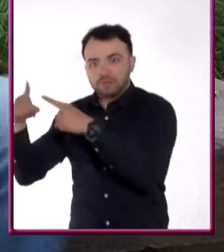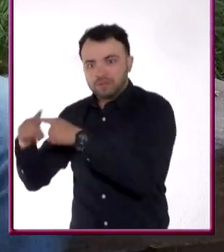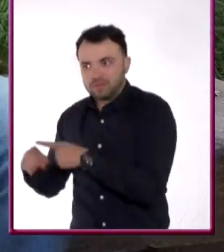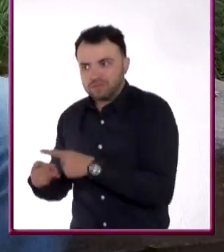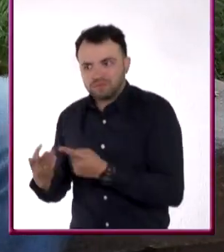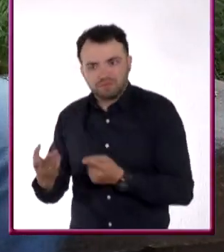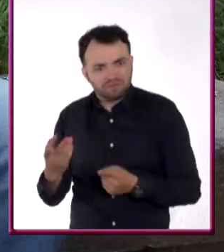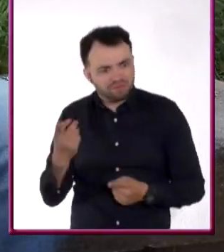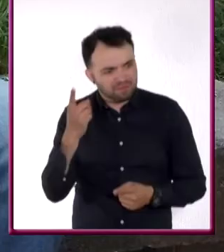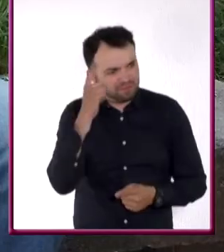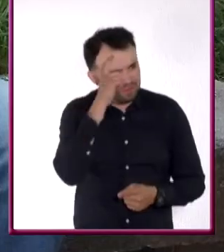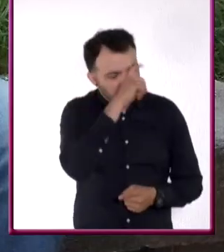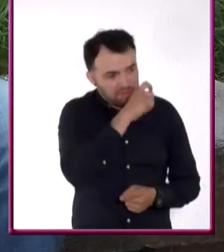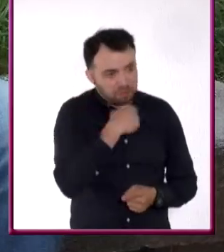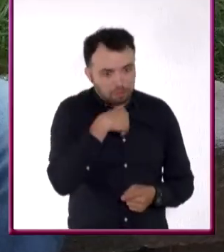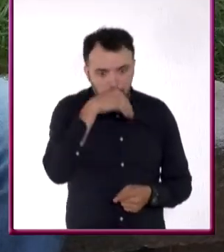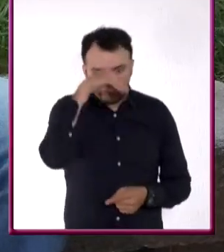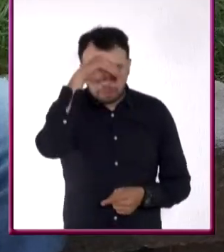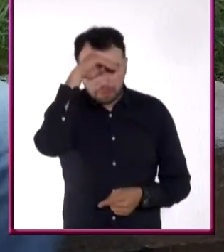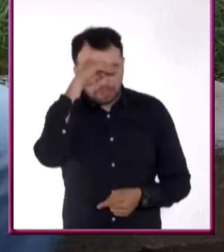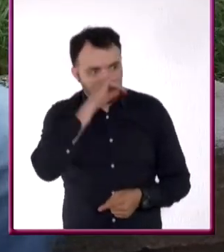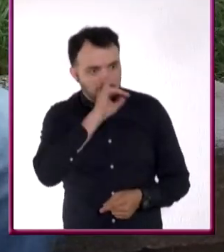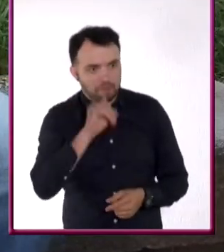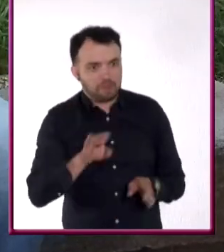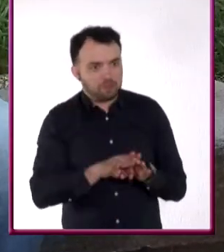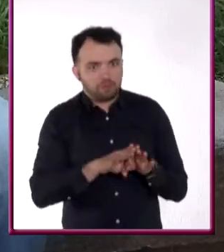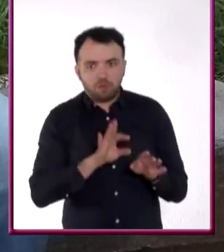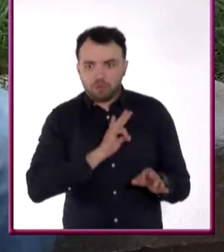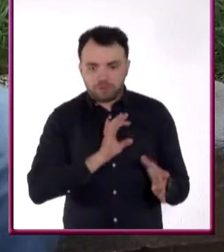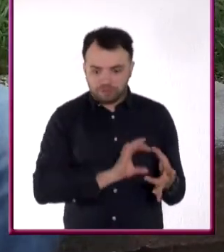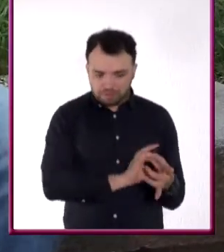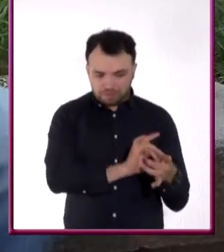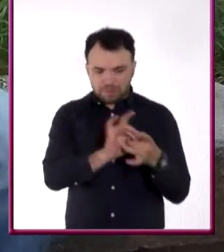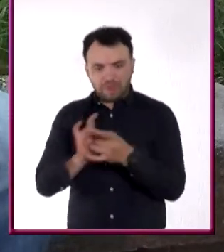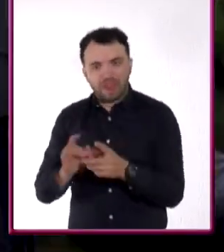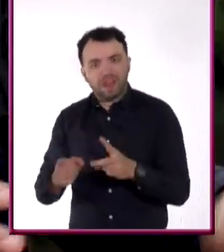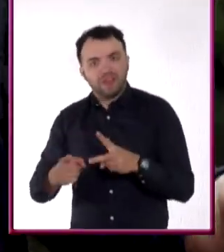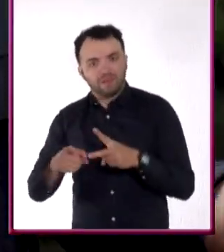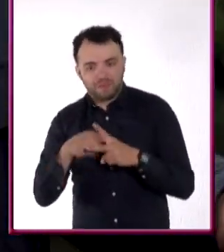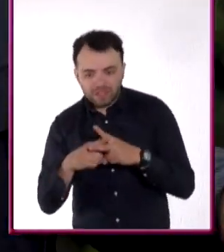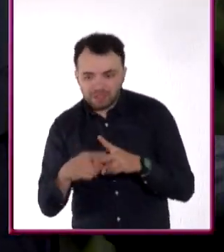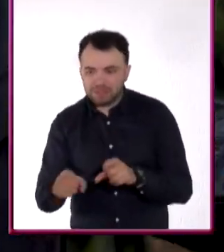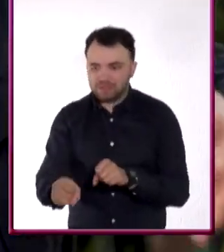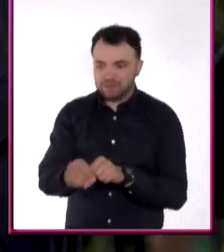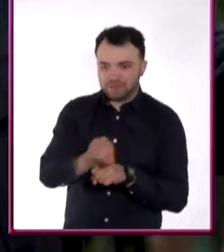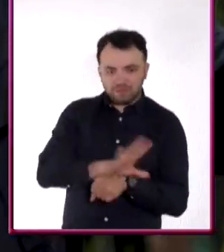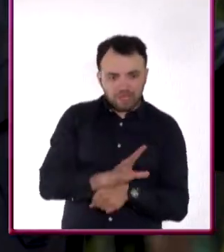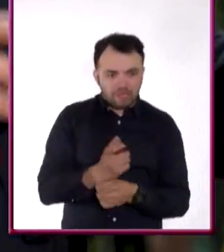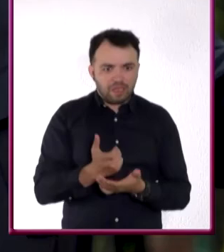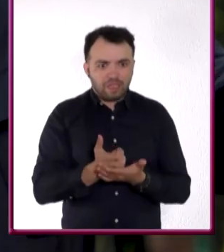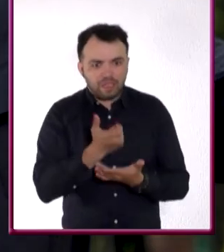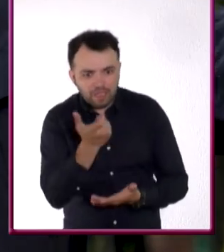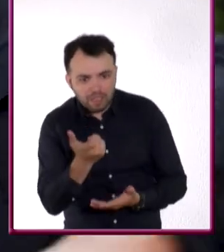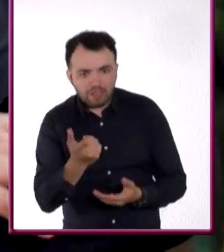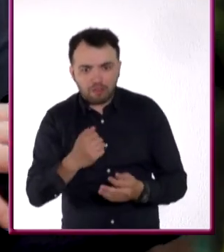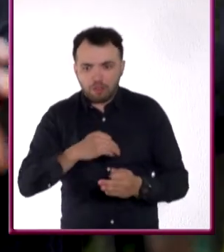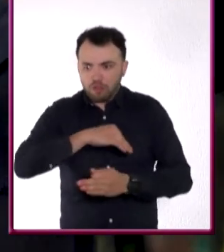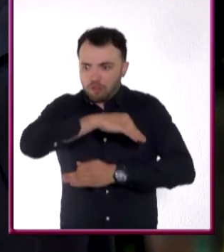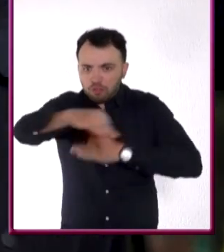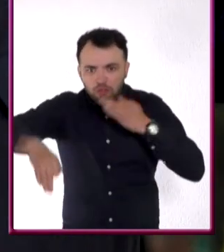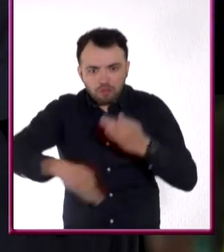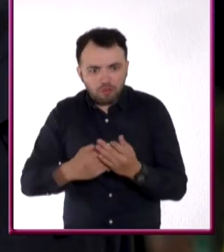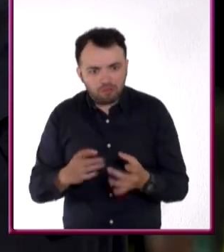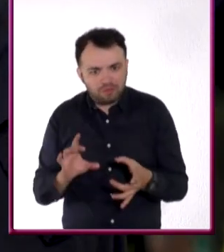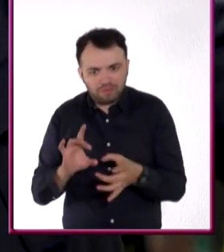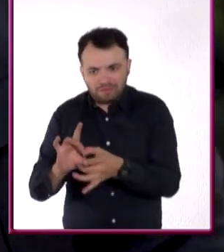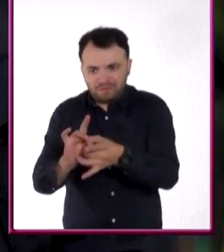que todas esas cosas estuvieran relacionadas. Ya sé. Matemáticas, virus, contagios, economía, ambiente, la bolsa de valores y